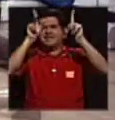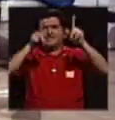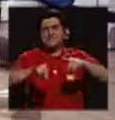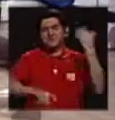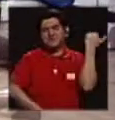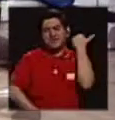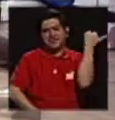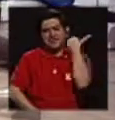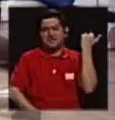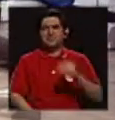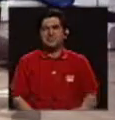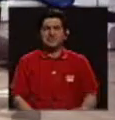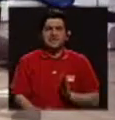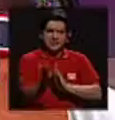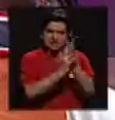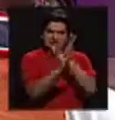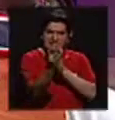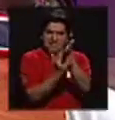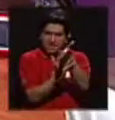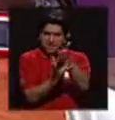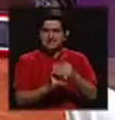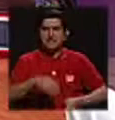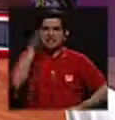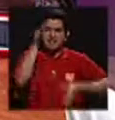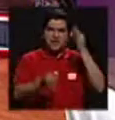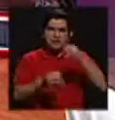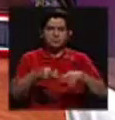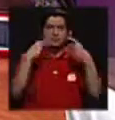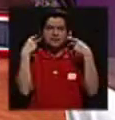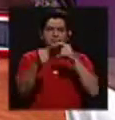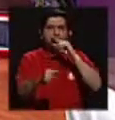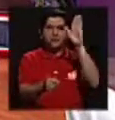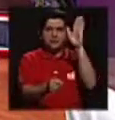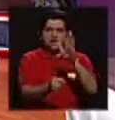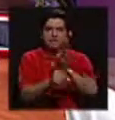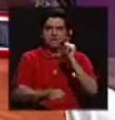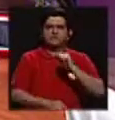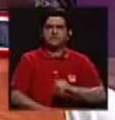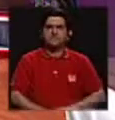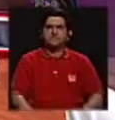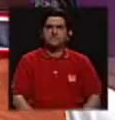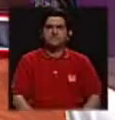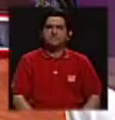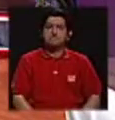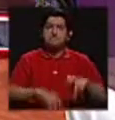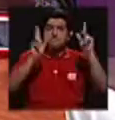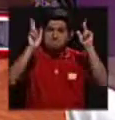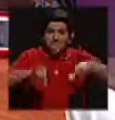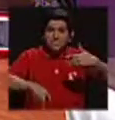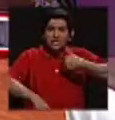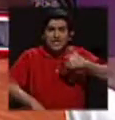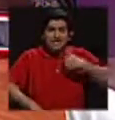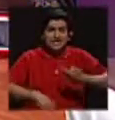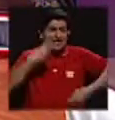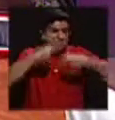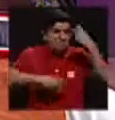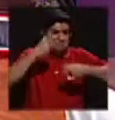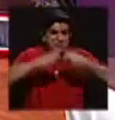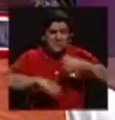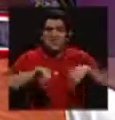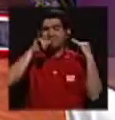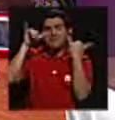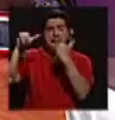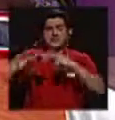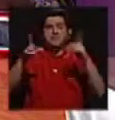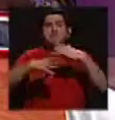personas víctimas en el acceso a una justicia pronta y cumplida, ¿verdad? Las personas tienen grandes dificultades para denunciar,